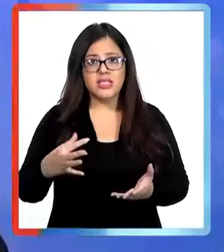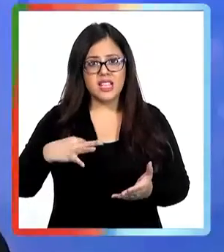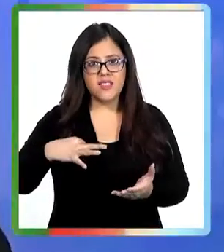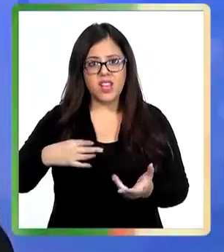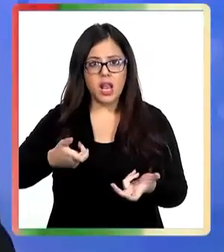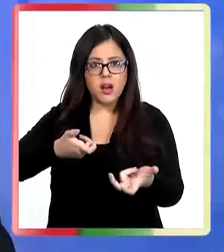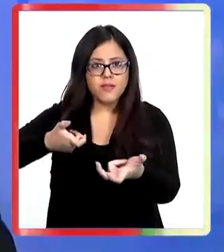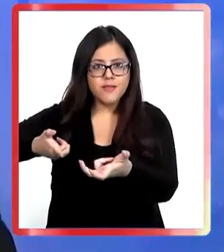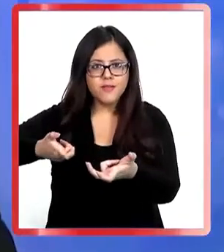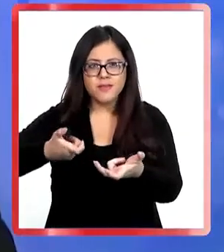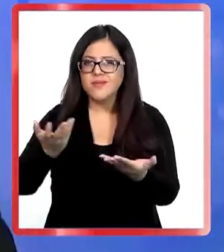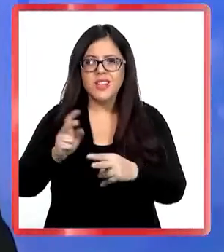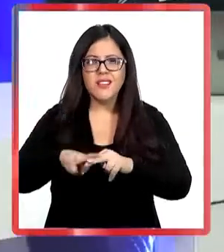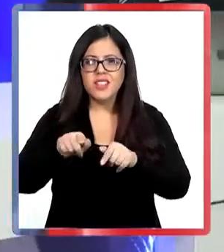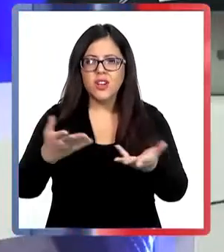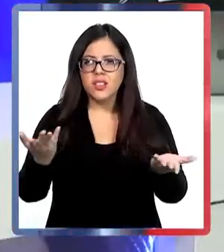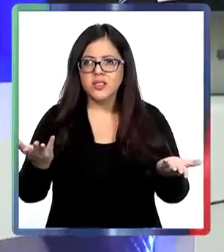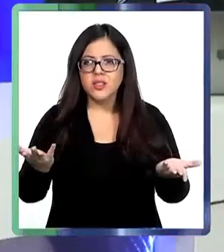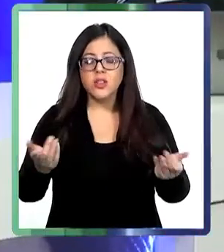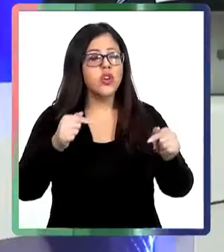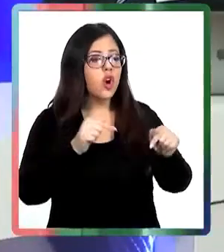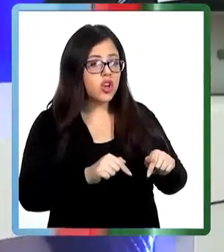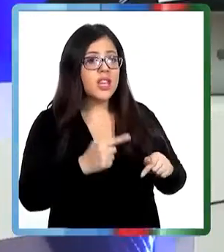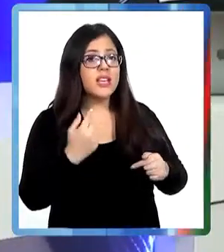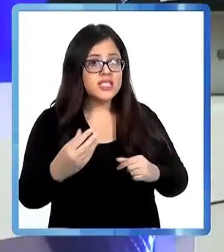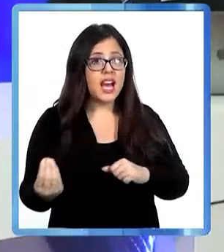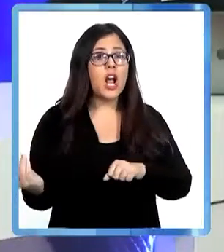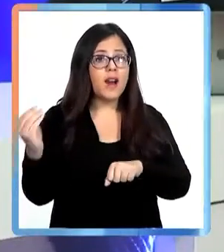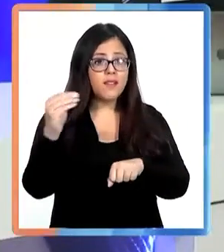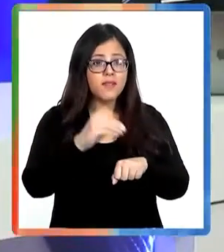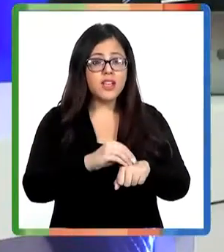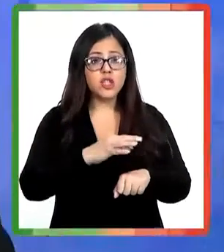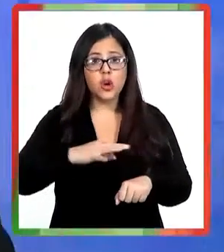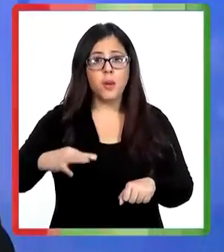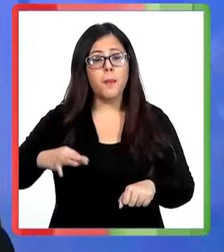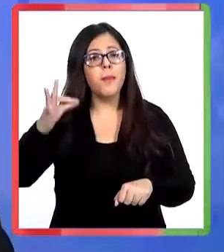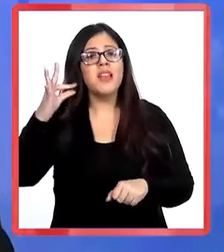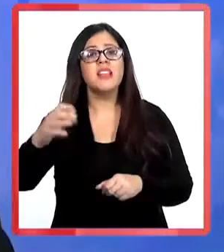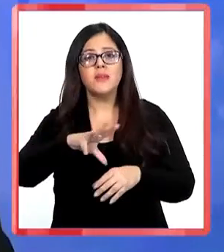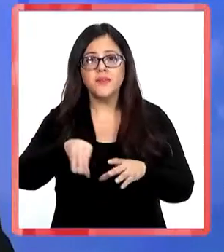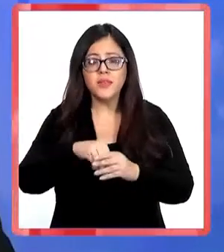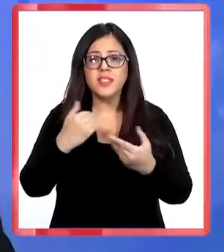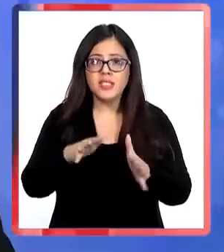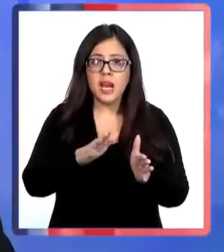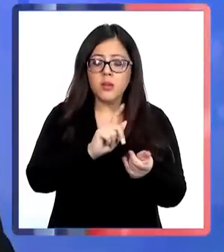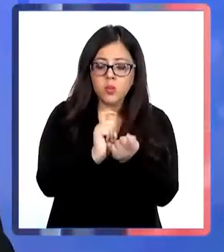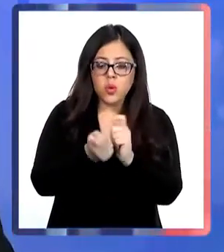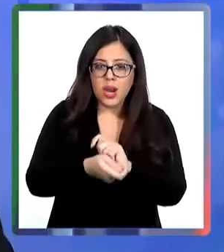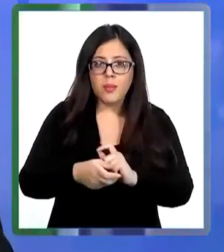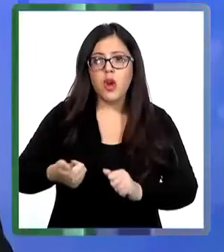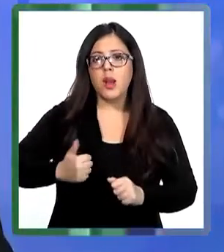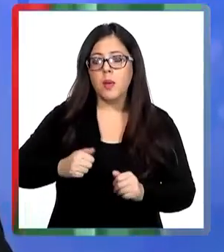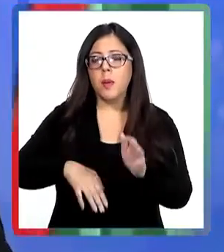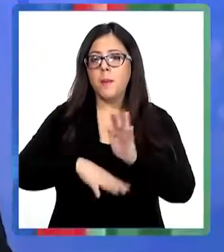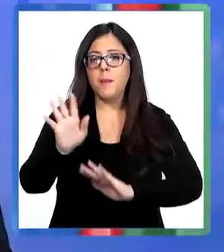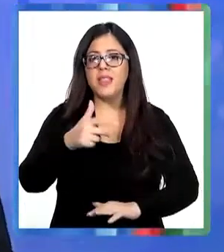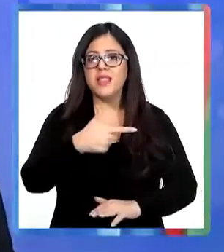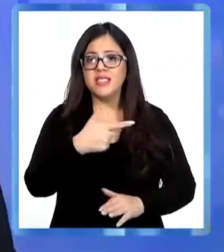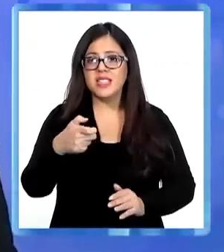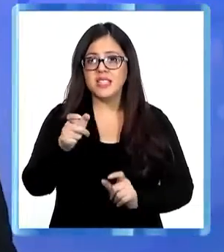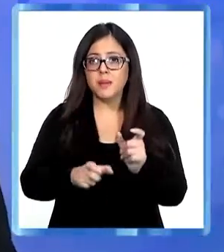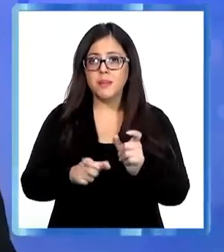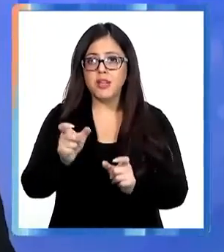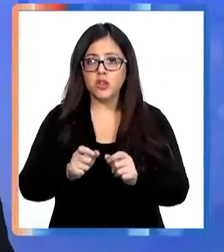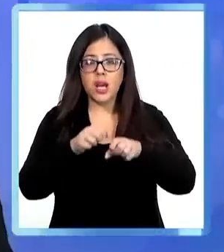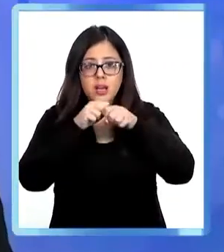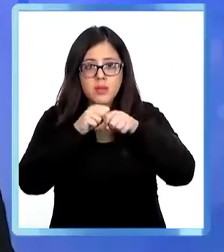calibre. Puntualmente, ¿qué se va a hacer? Nosotros hoy día, lo anunció la ministra del Interior, por ejemplo, una reestructuración de las policías en donde destinamos más de 700 efectivos